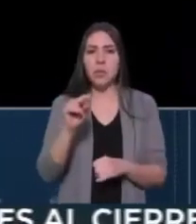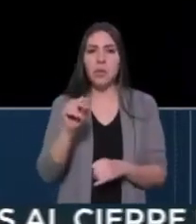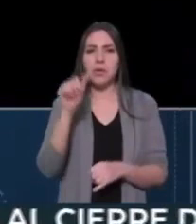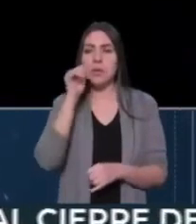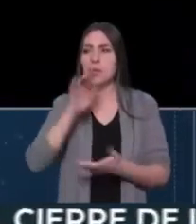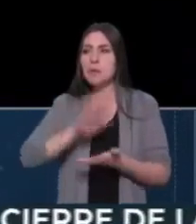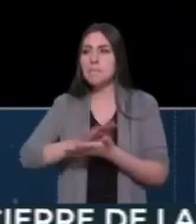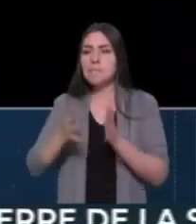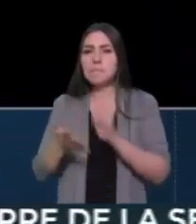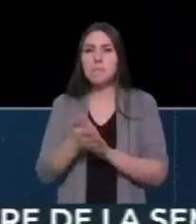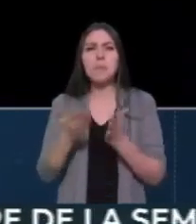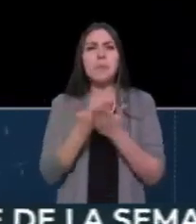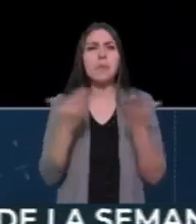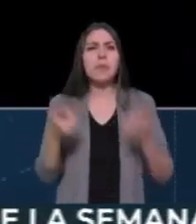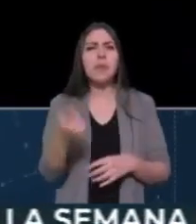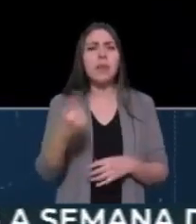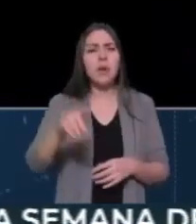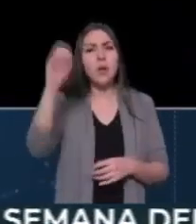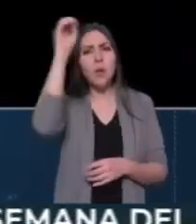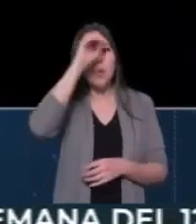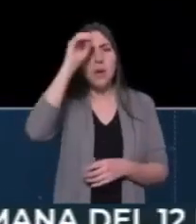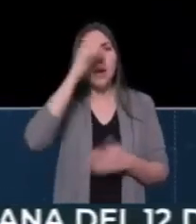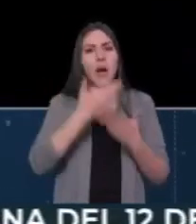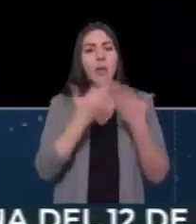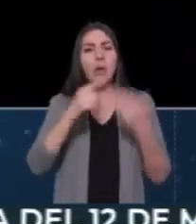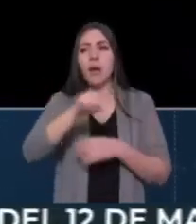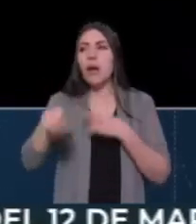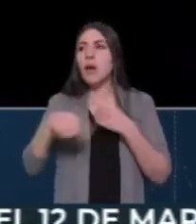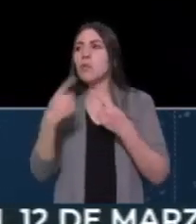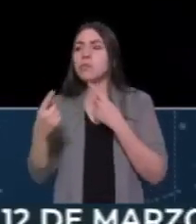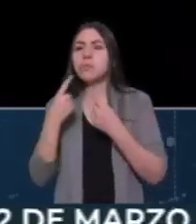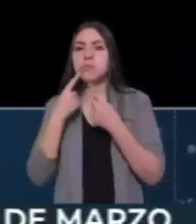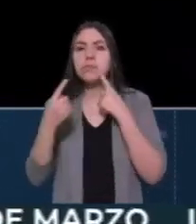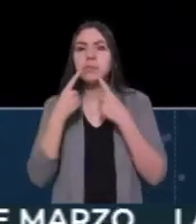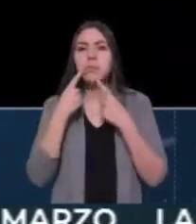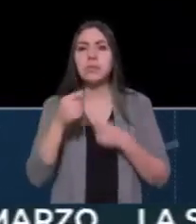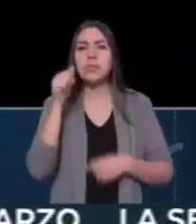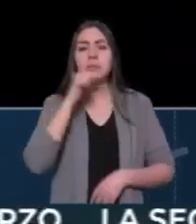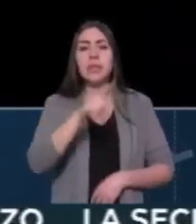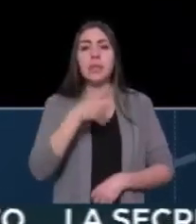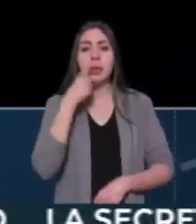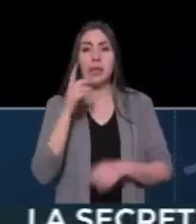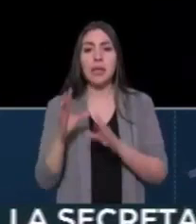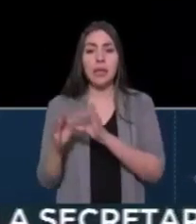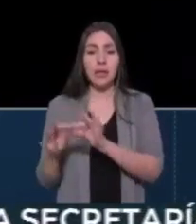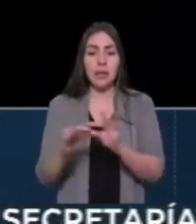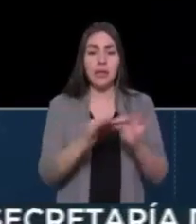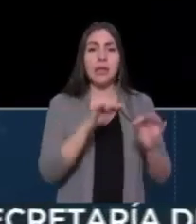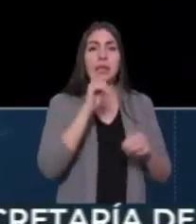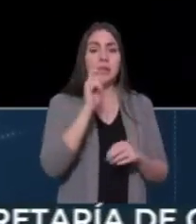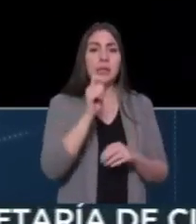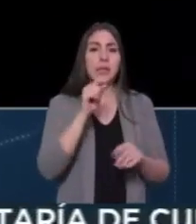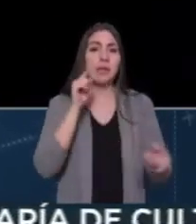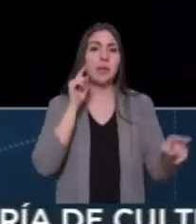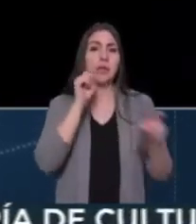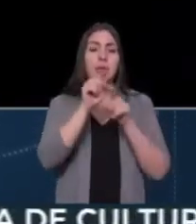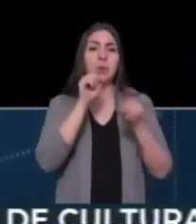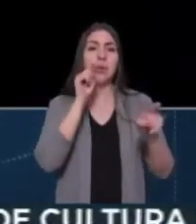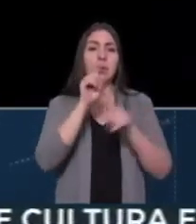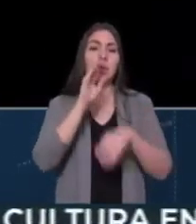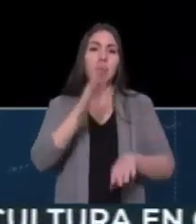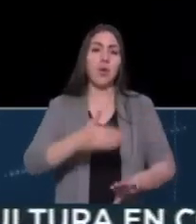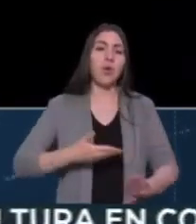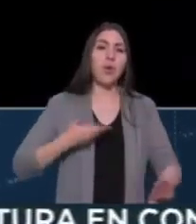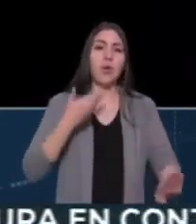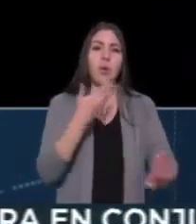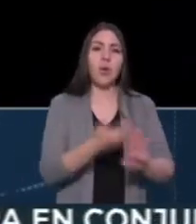entonces te preguntaría cómo ves la forma en que se está planteando este debate, porque de lo que se habla es de que hay un ataque al propio poder en